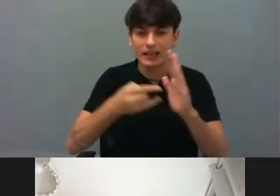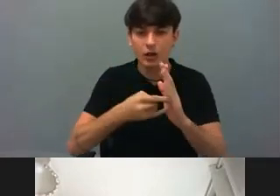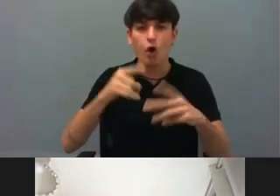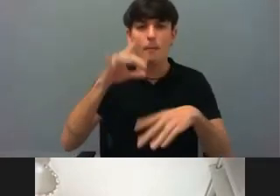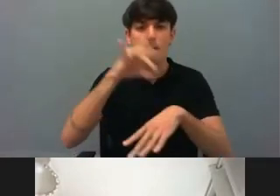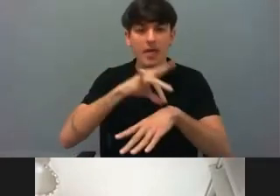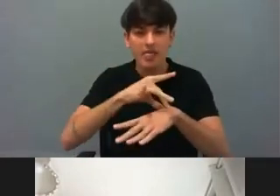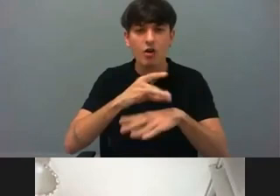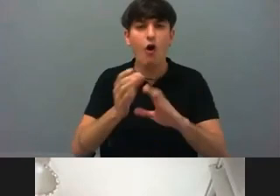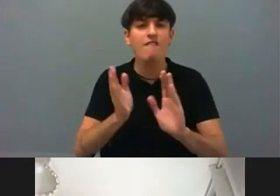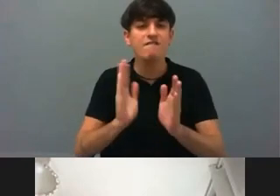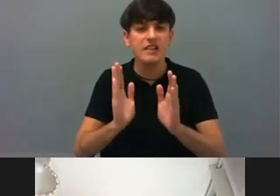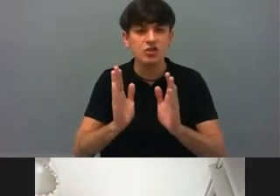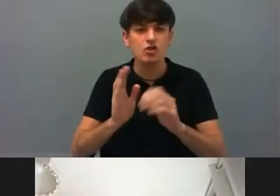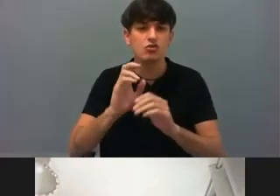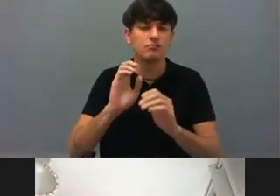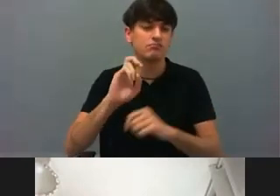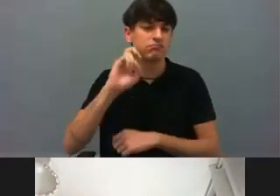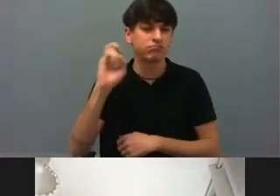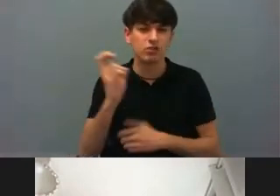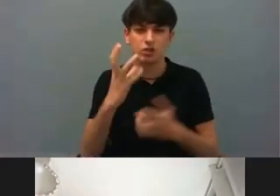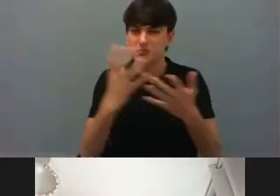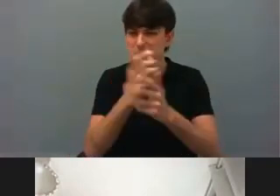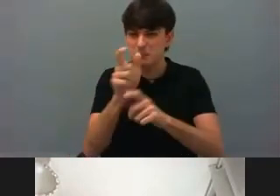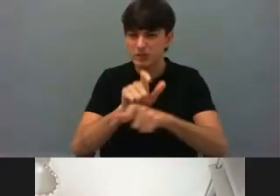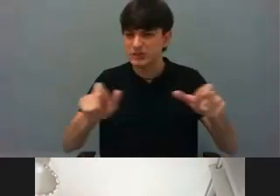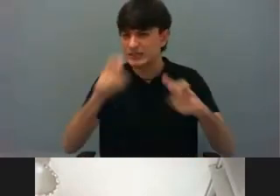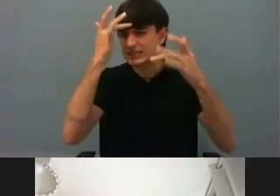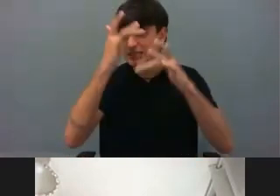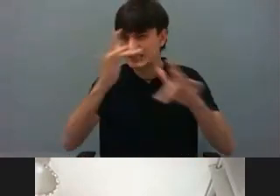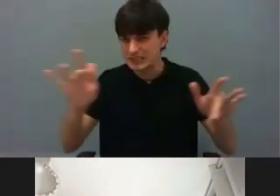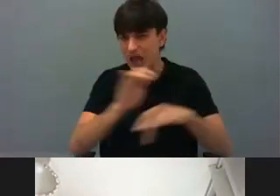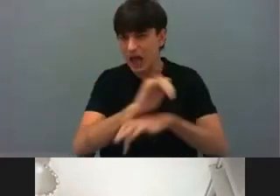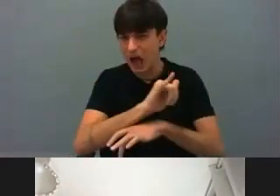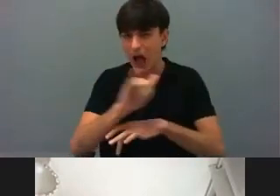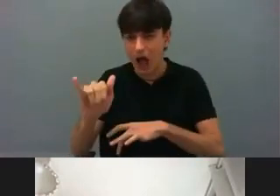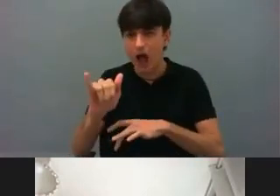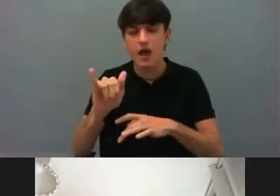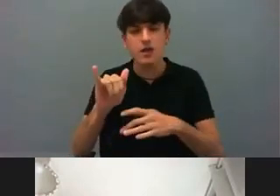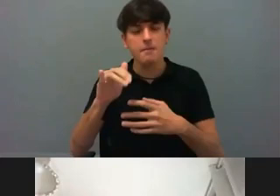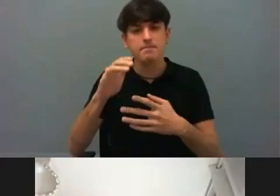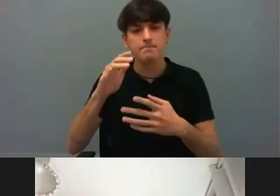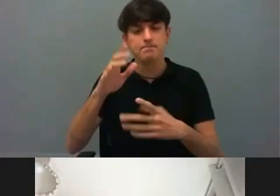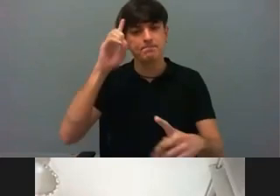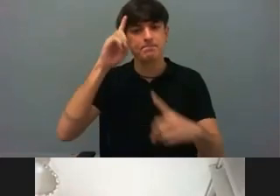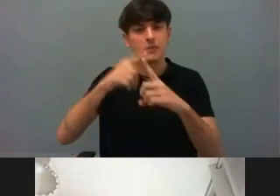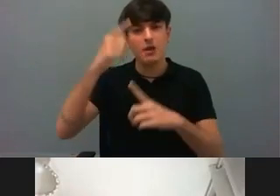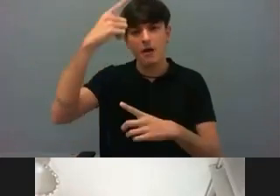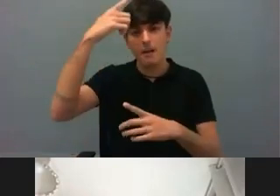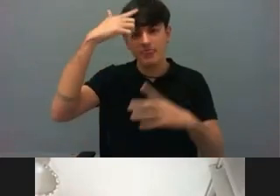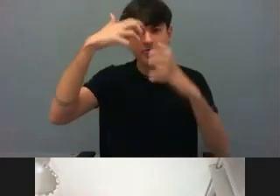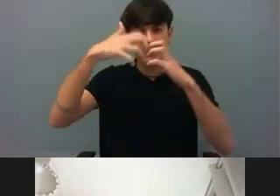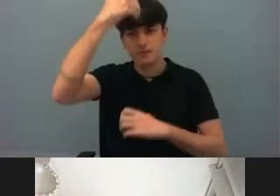todas aquellas personas sensibilizadas con la parálisis cerebral y síndromes afines que comenzaron a agruparse para